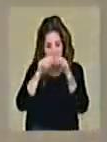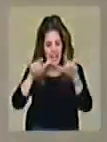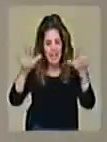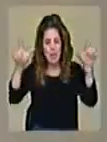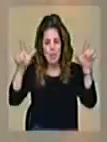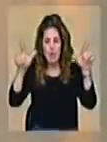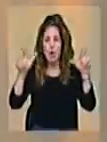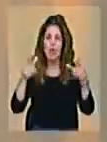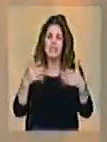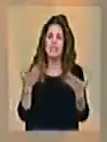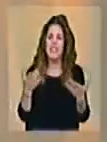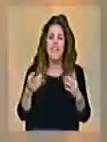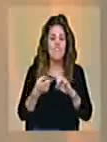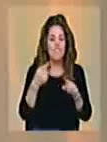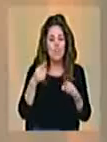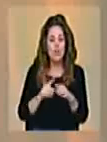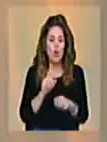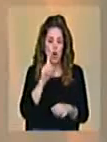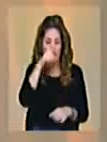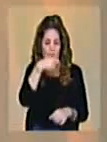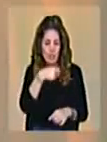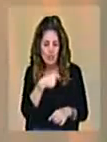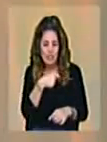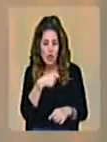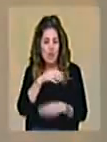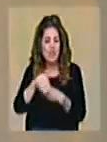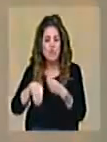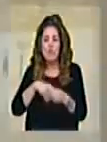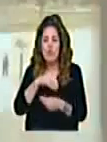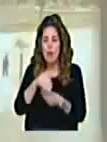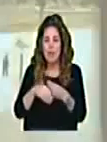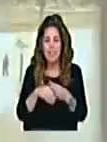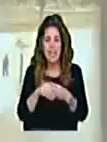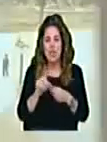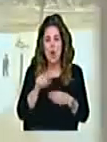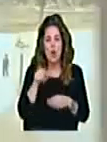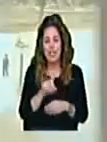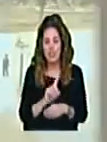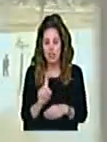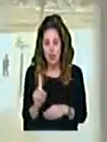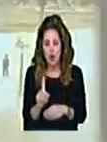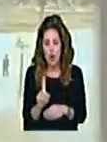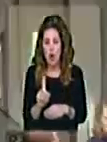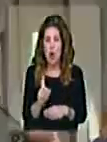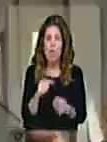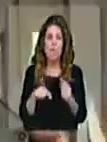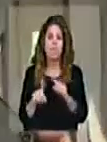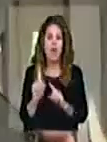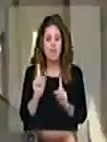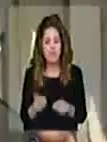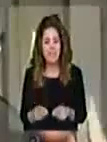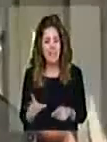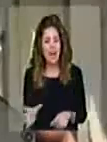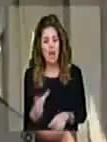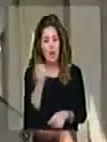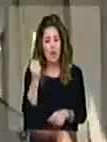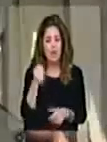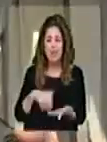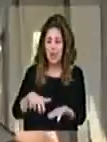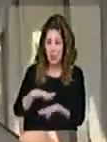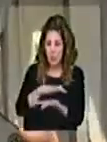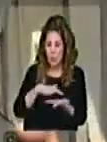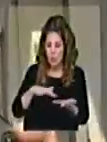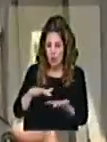Y entonces, digamos, vínculos con Montevideo más bien era su familia, no tanto como él. Por otro lado, digamos, recupera un